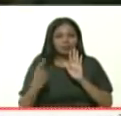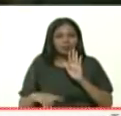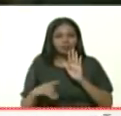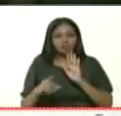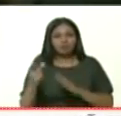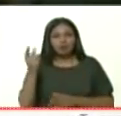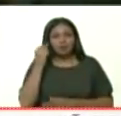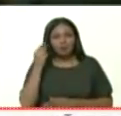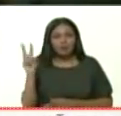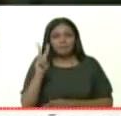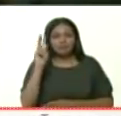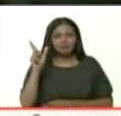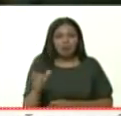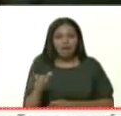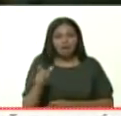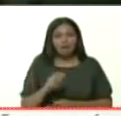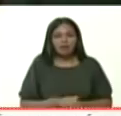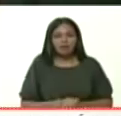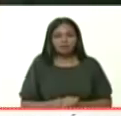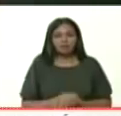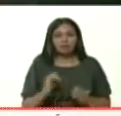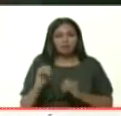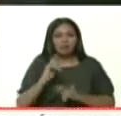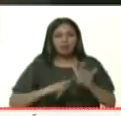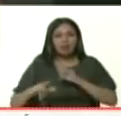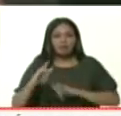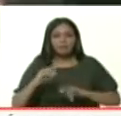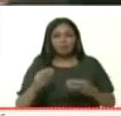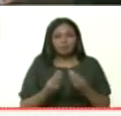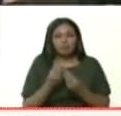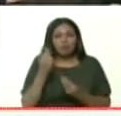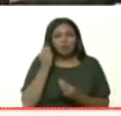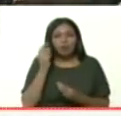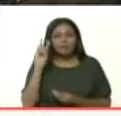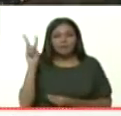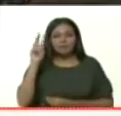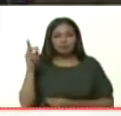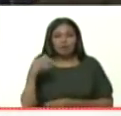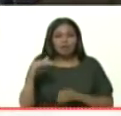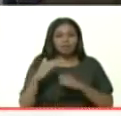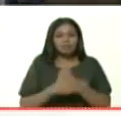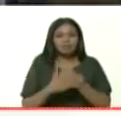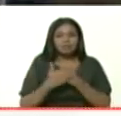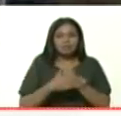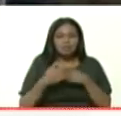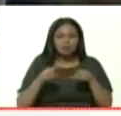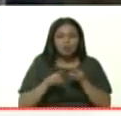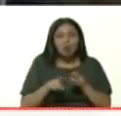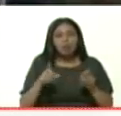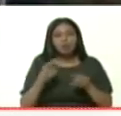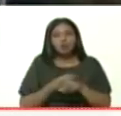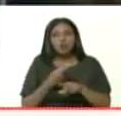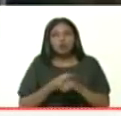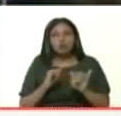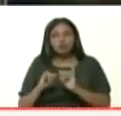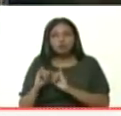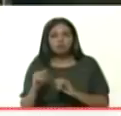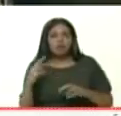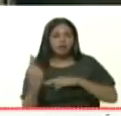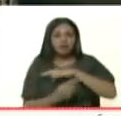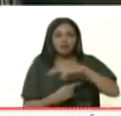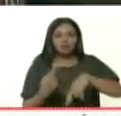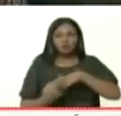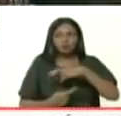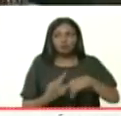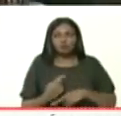la mujer venezolana y lo que es el amor con que la mujer venezolana es tratada por su gobierno y por su